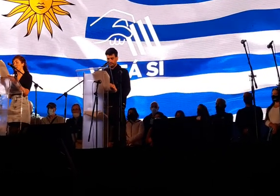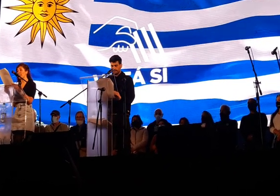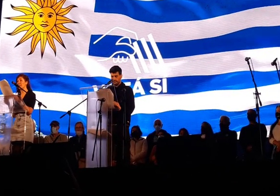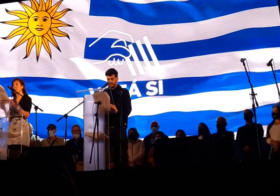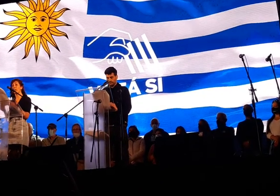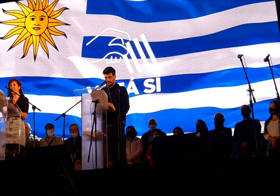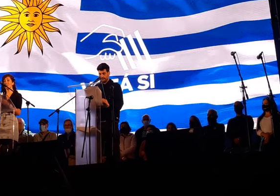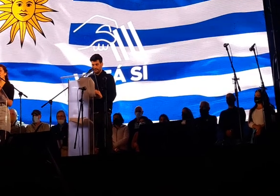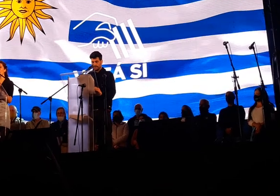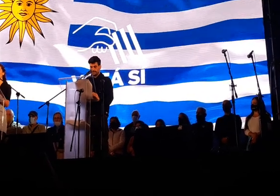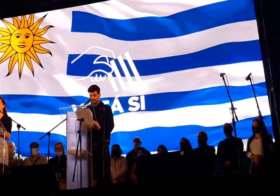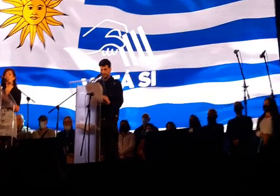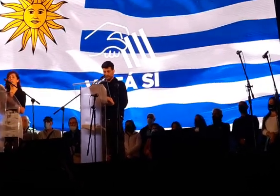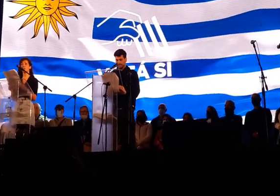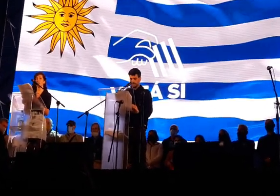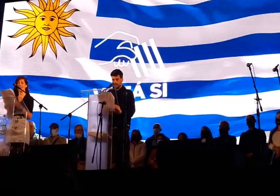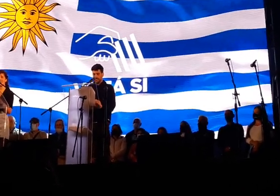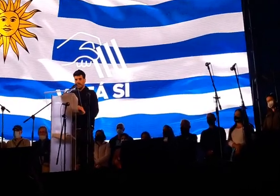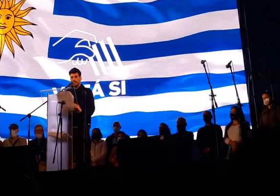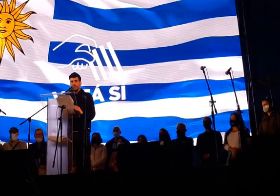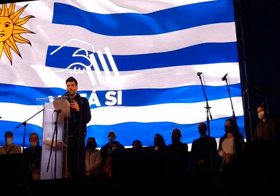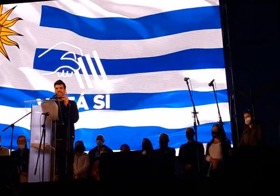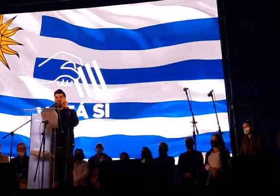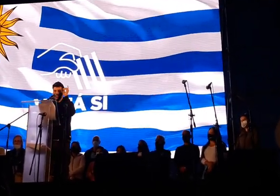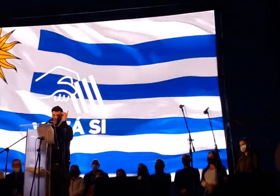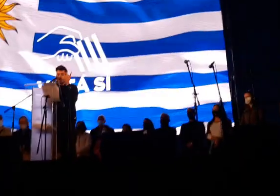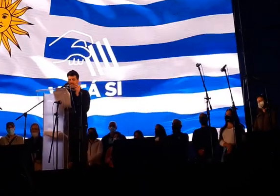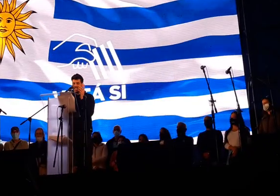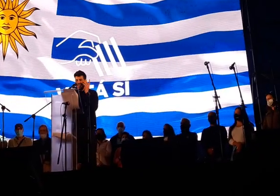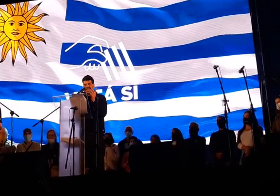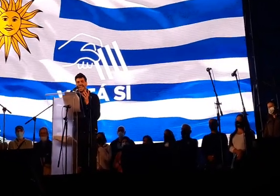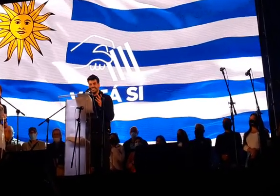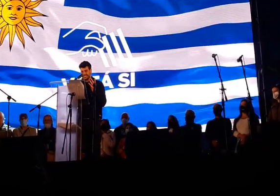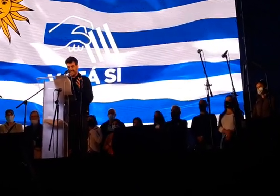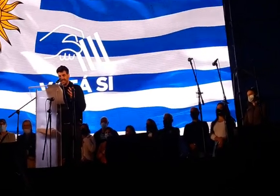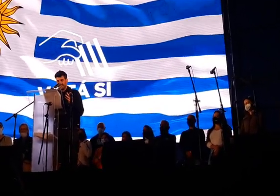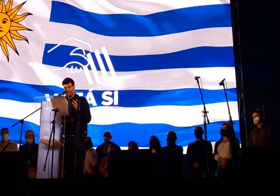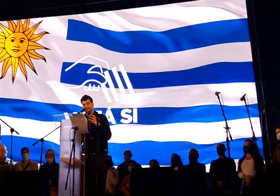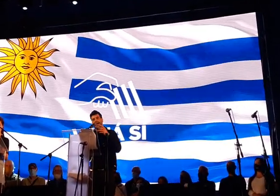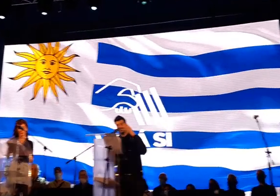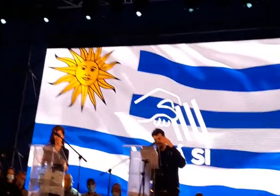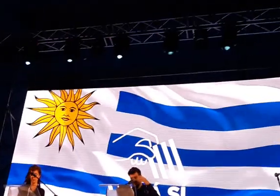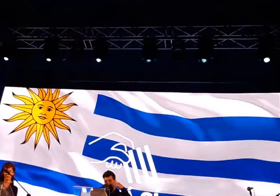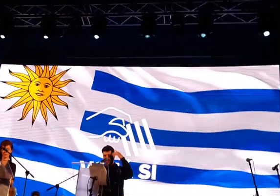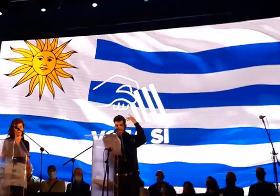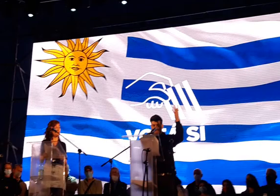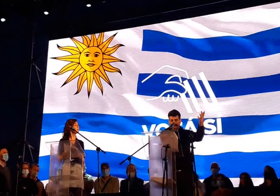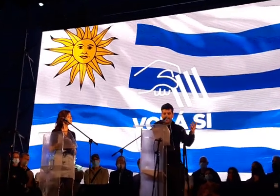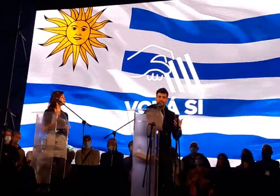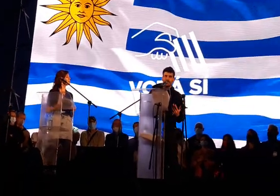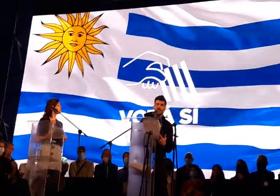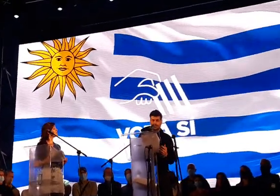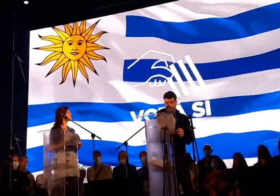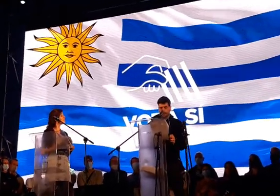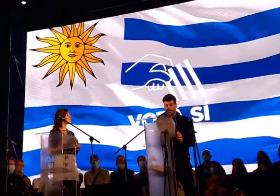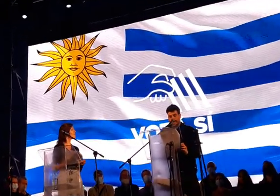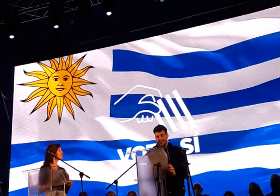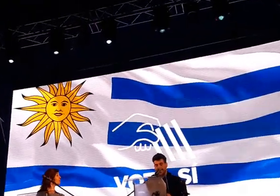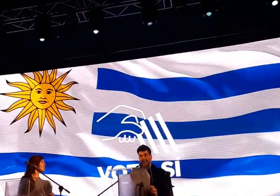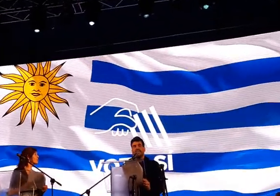entre compatriotas. Por eso votamos sí. Porque no se alcanza más seguridad y